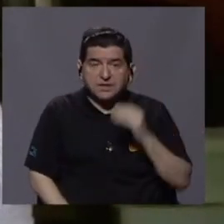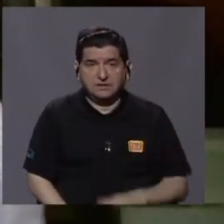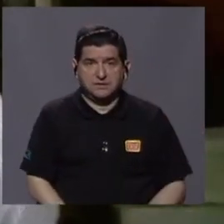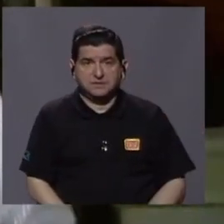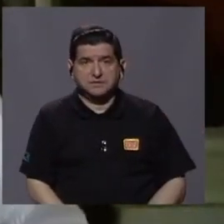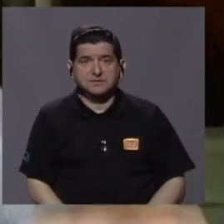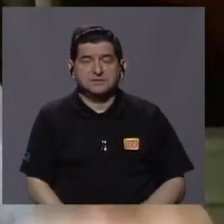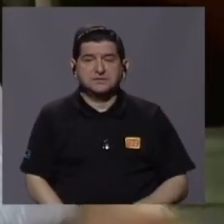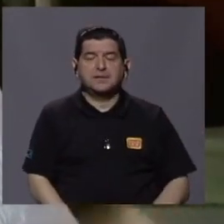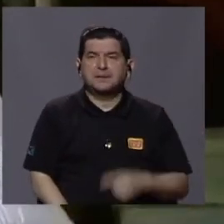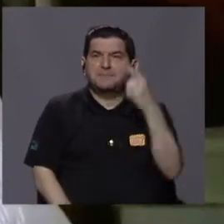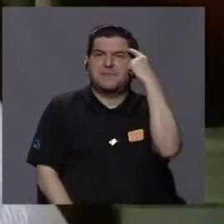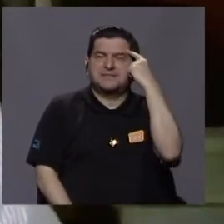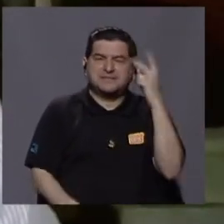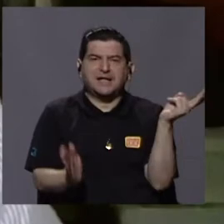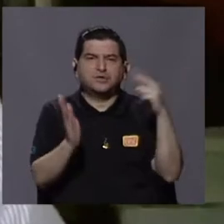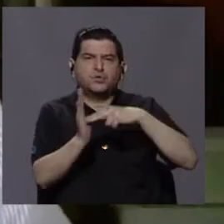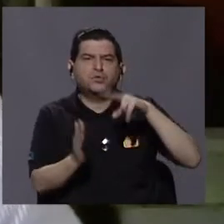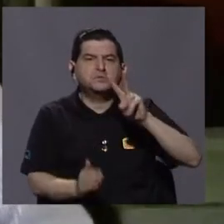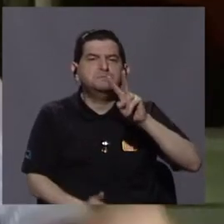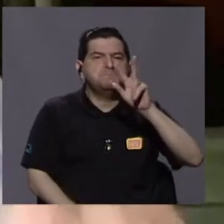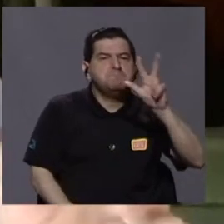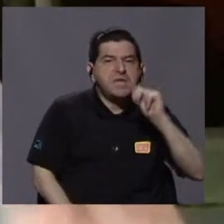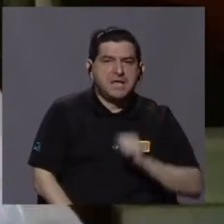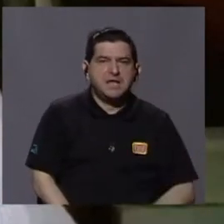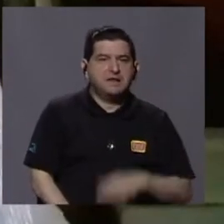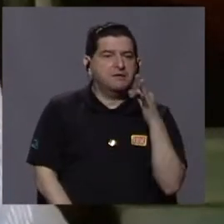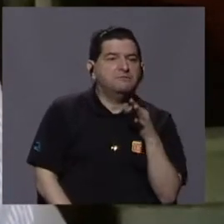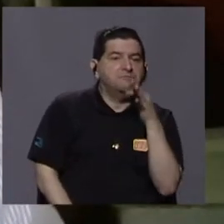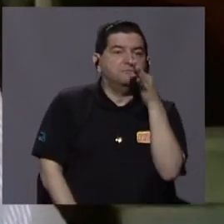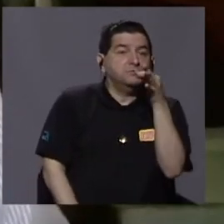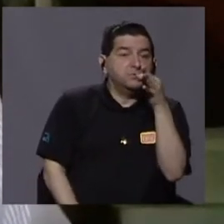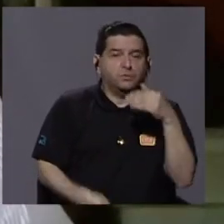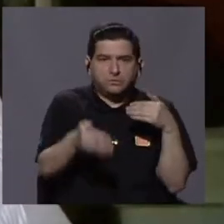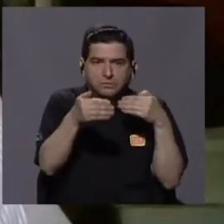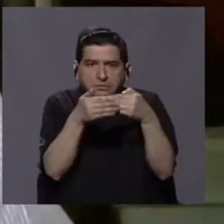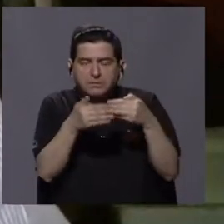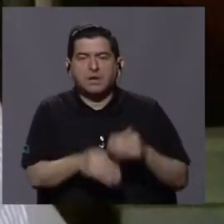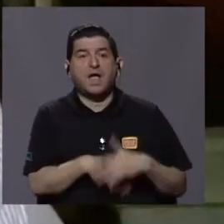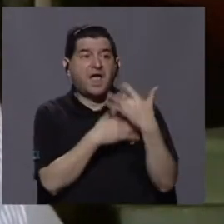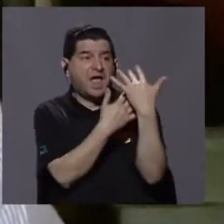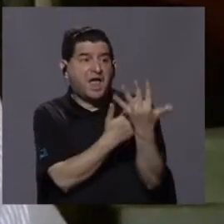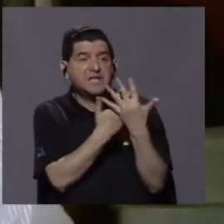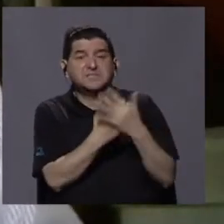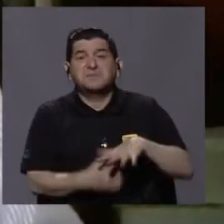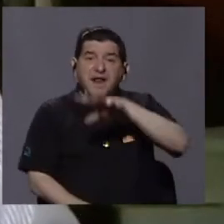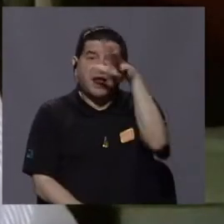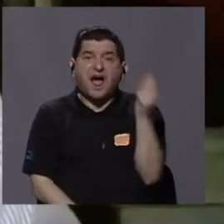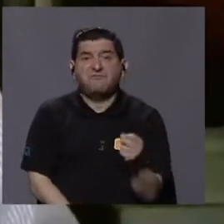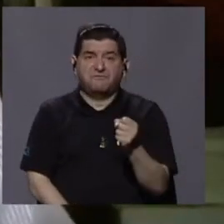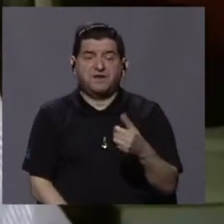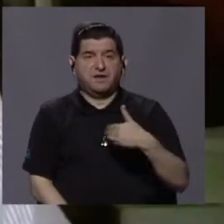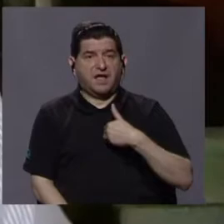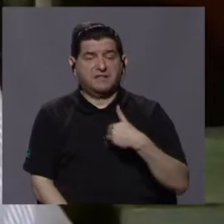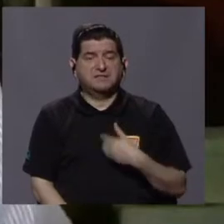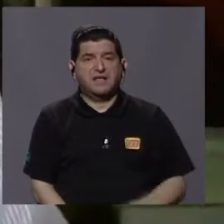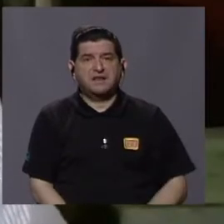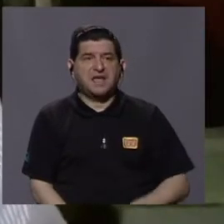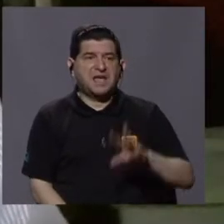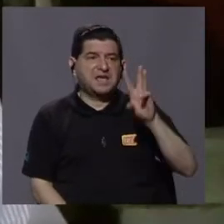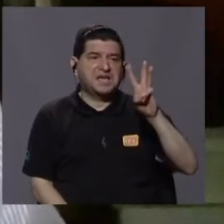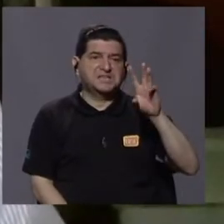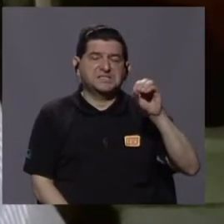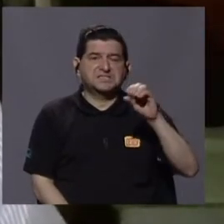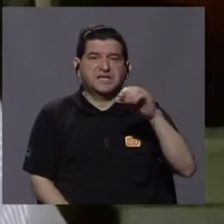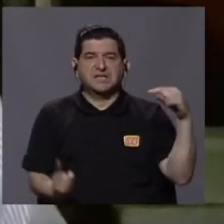el 2023 repito hacia el 2023 tendrá que esperar áfrica para tener del 60 al 70